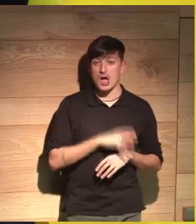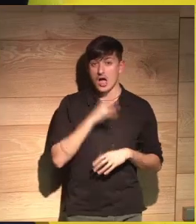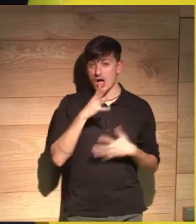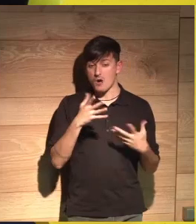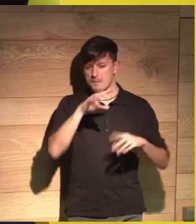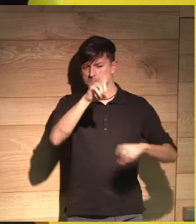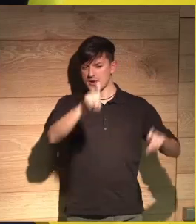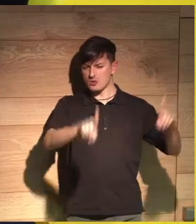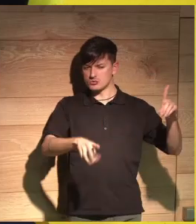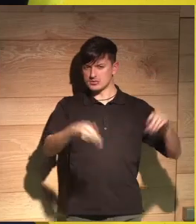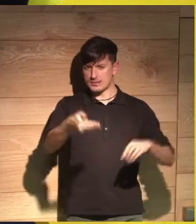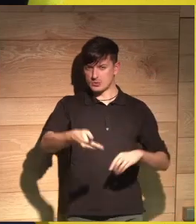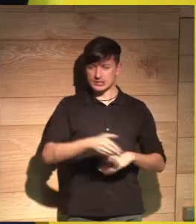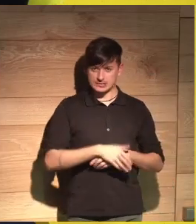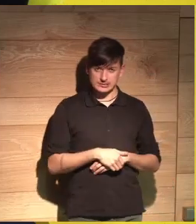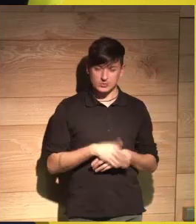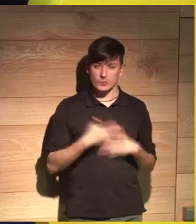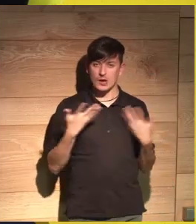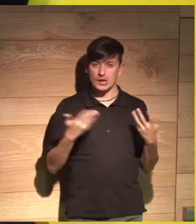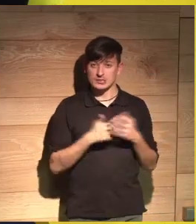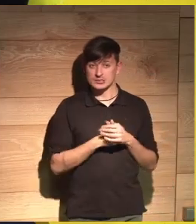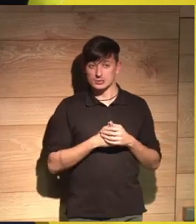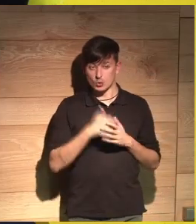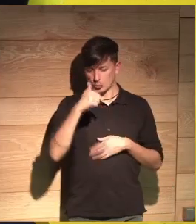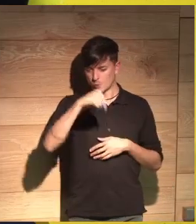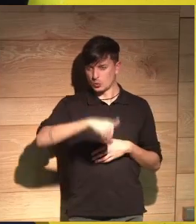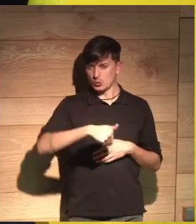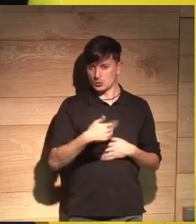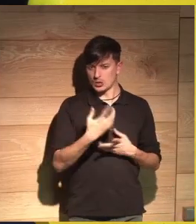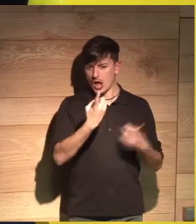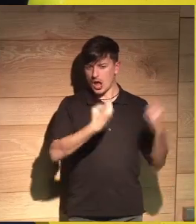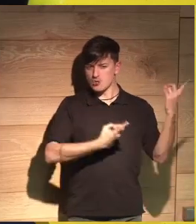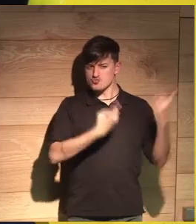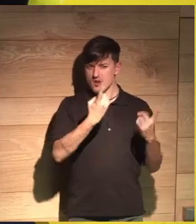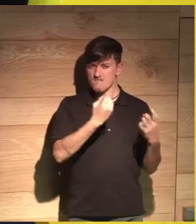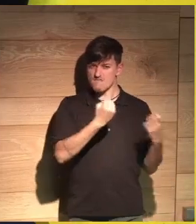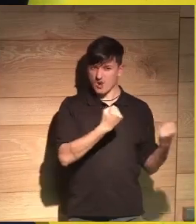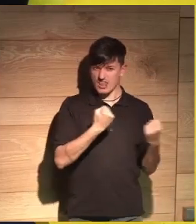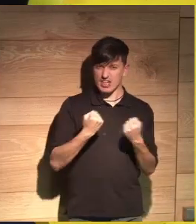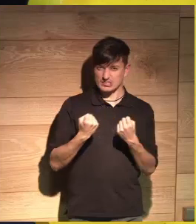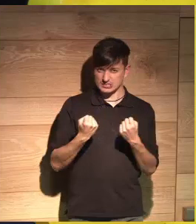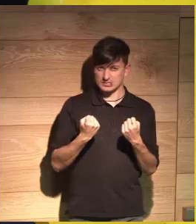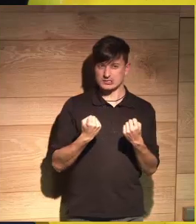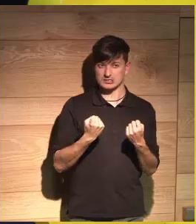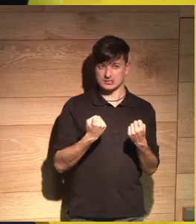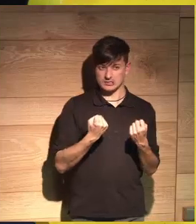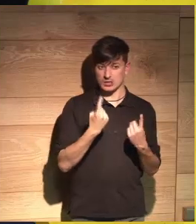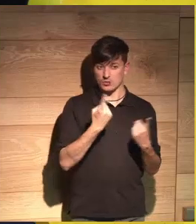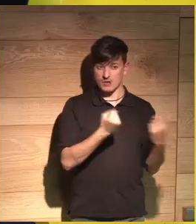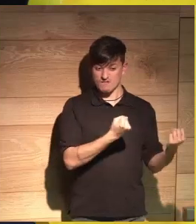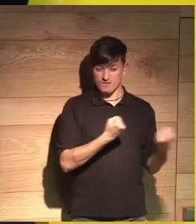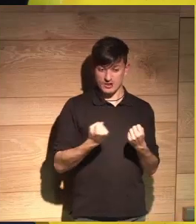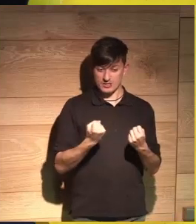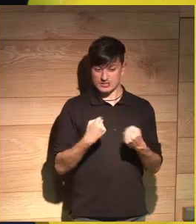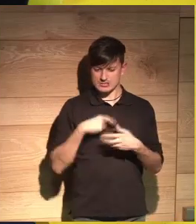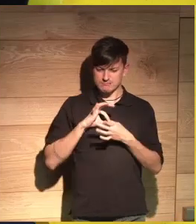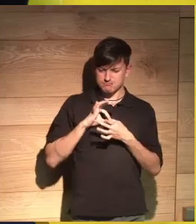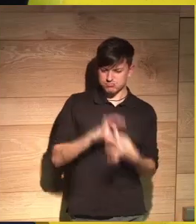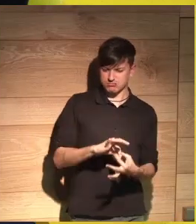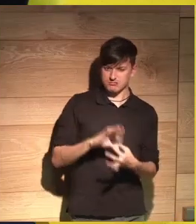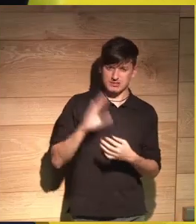gran pregunta la gran pregunta es si hoy algunas de esas fuerzas que nos ancla ven a la